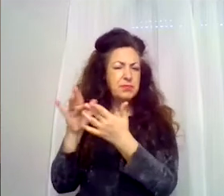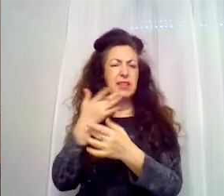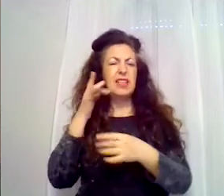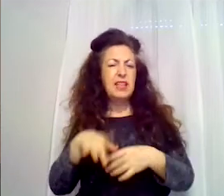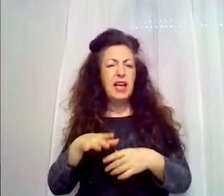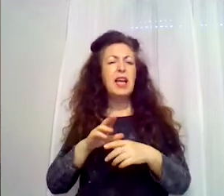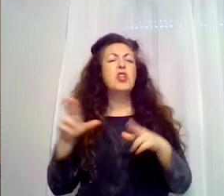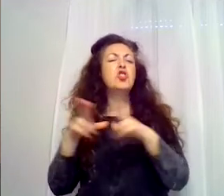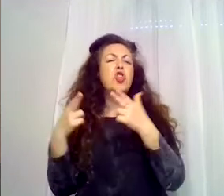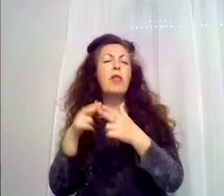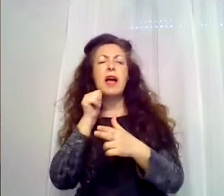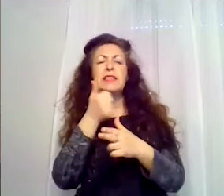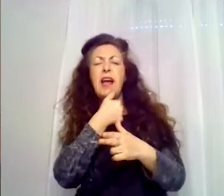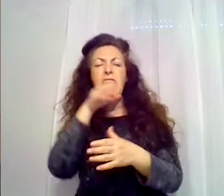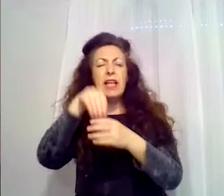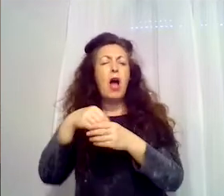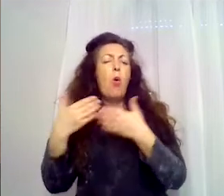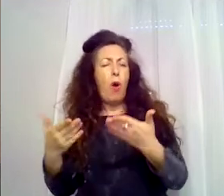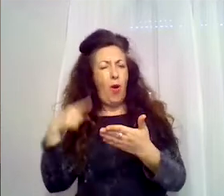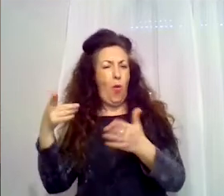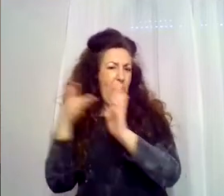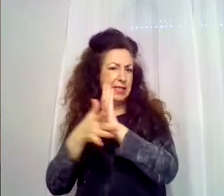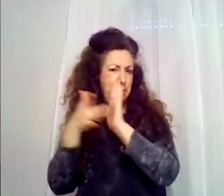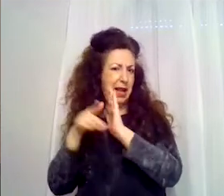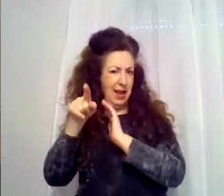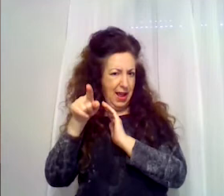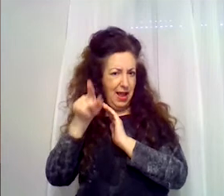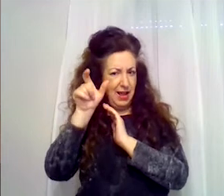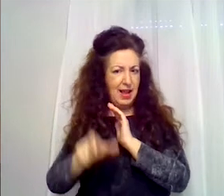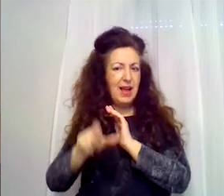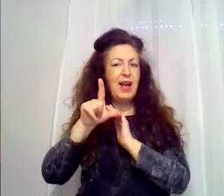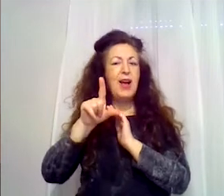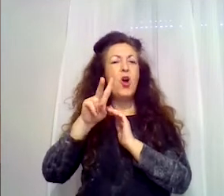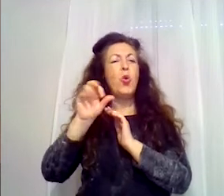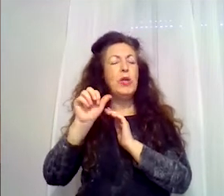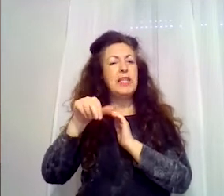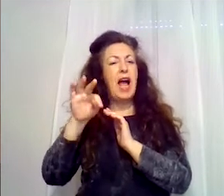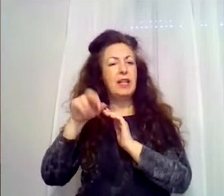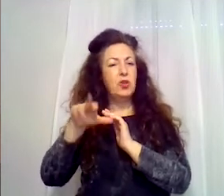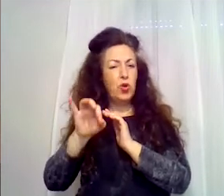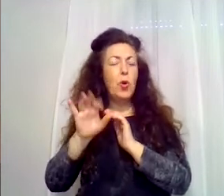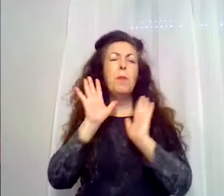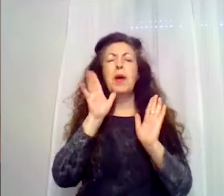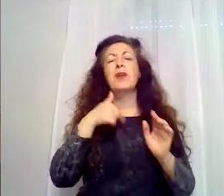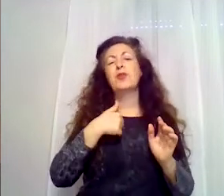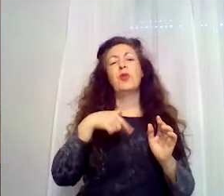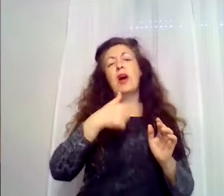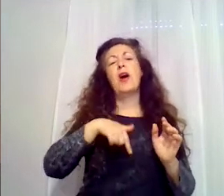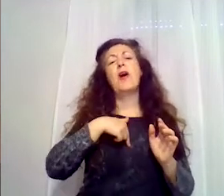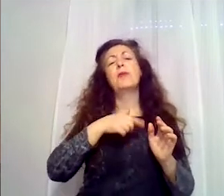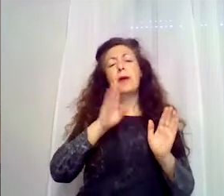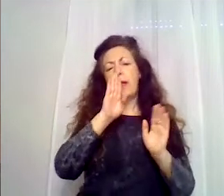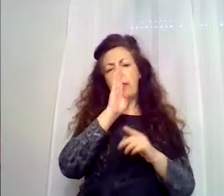y decir británico, bueno, el servicio secreto inglés. A lo largo de su vida, luego Luis Antonio entrará en algunos detalles pues,